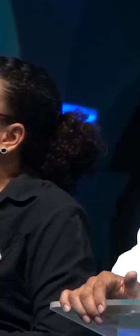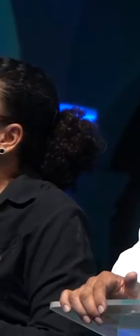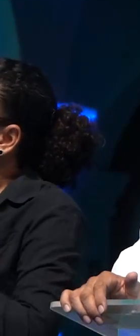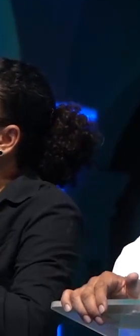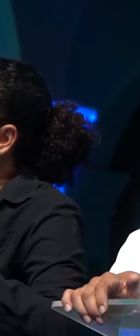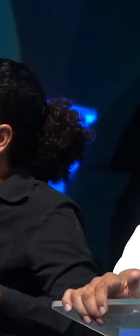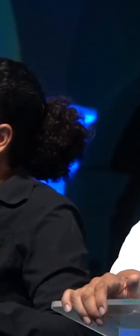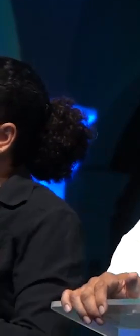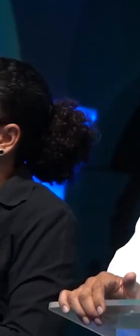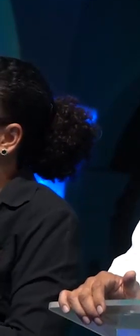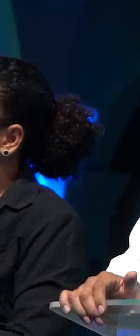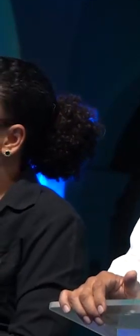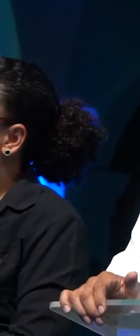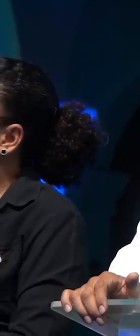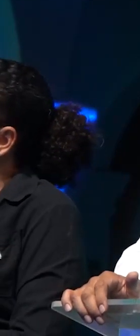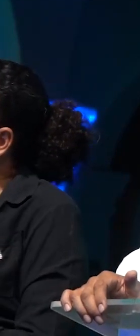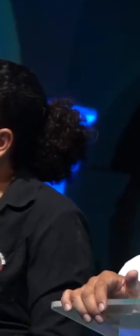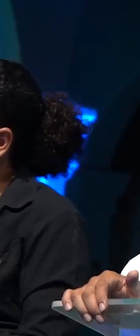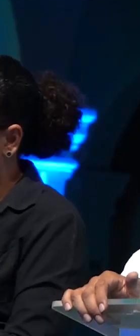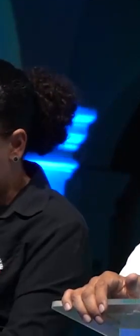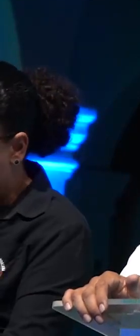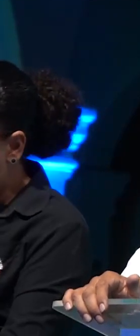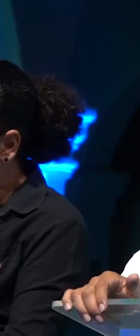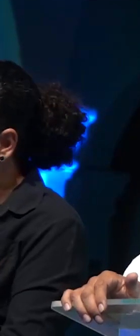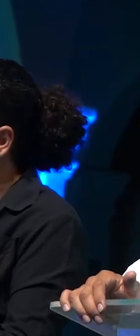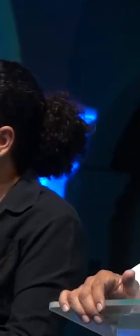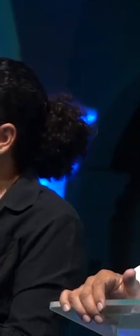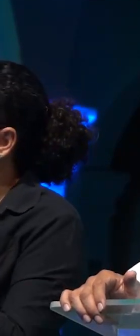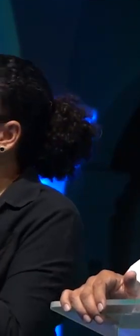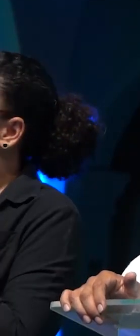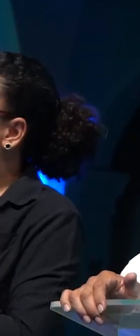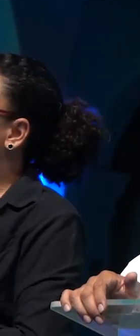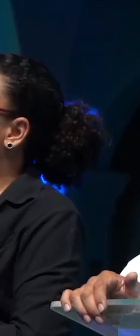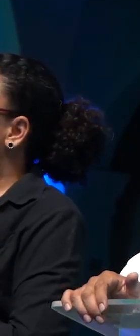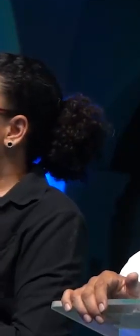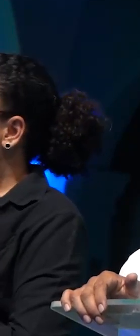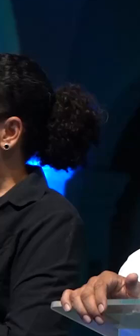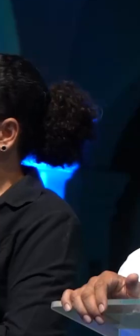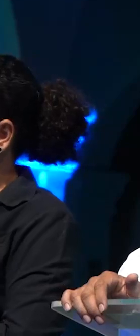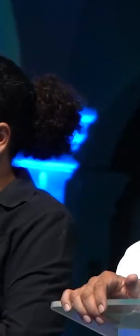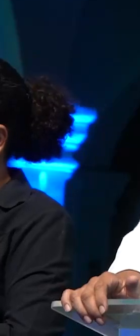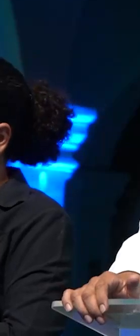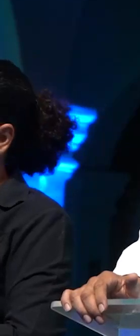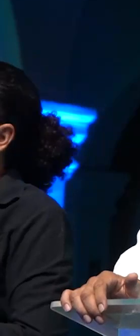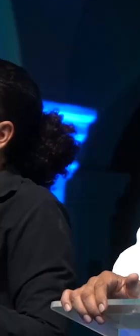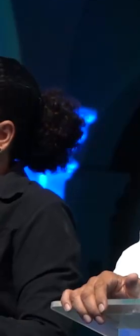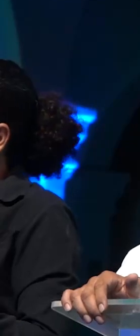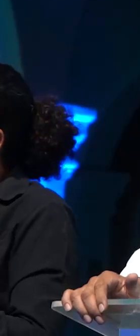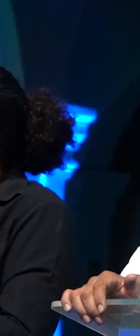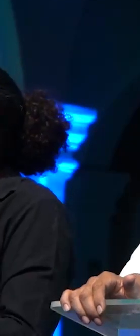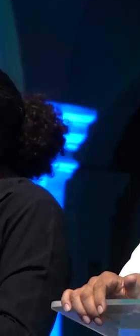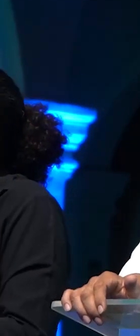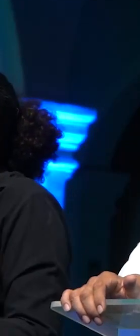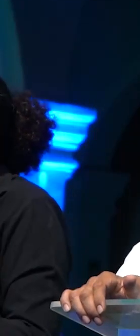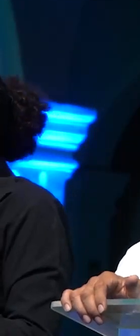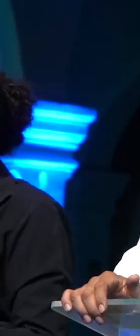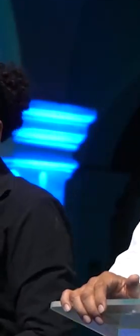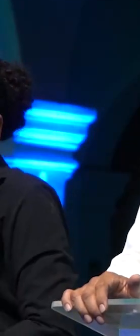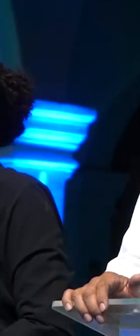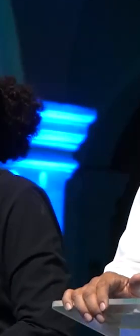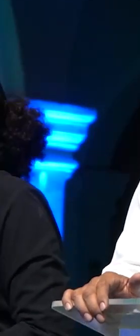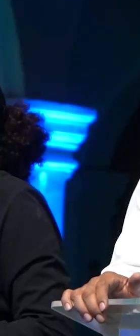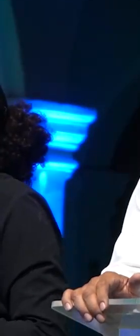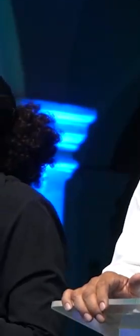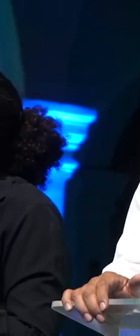volvió otra vez. Y entonces yo volví, lo saludé y me contó otra vez. Este pin me lo dio el rector Pablo Vera Salazar, rector de... Y ese día le dimos una medalla que